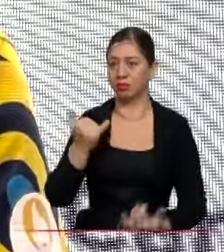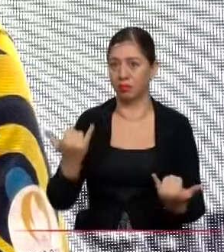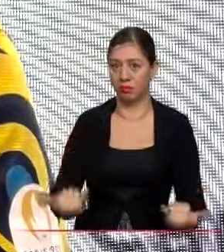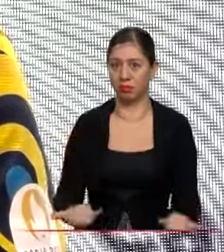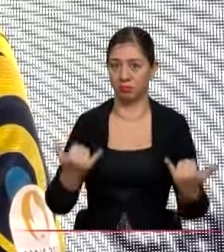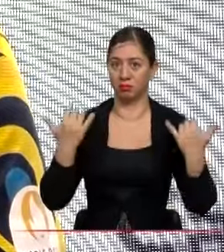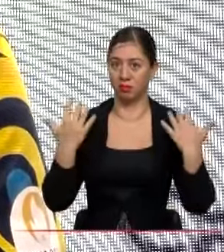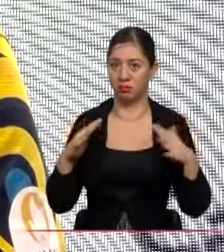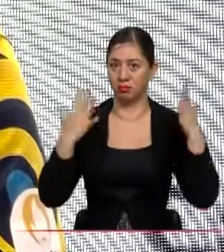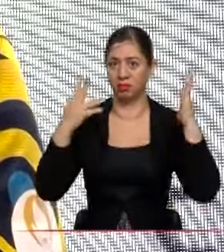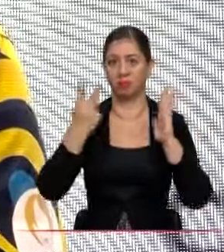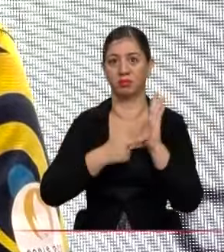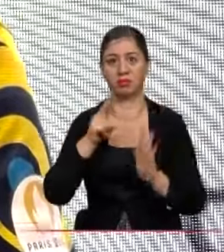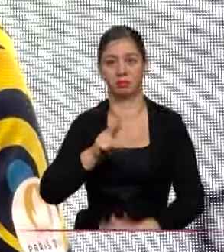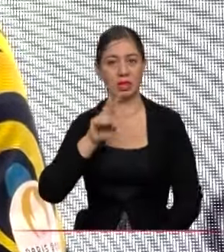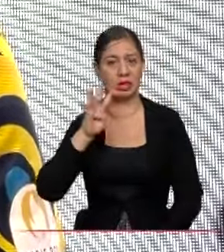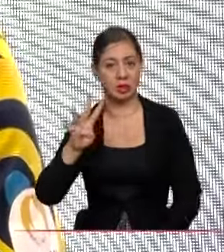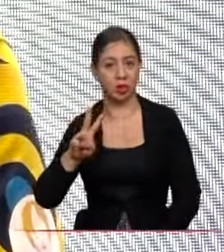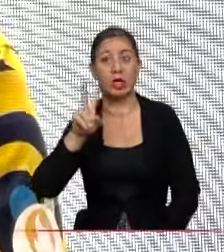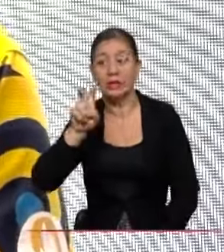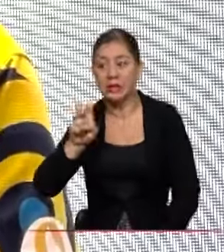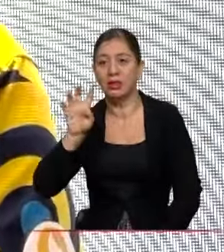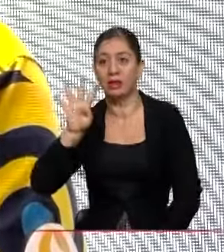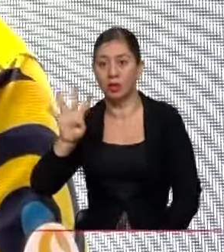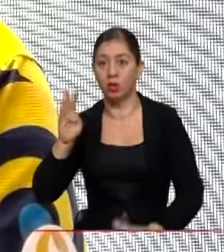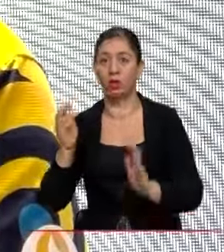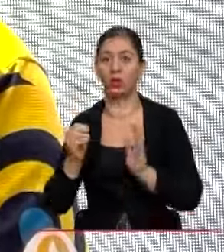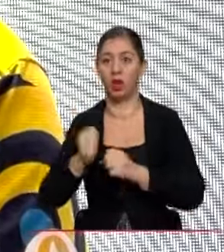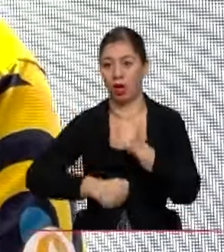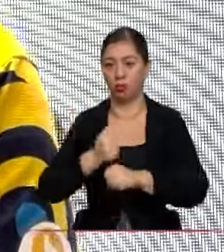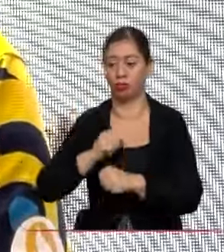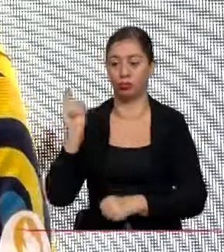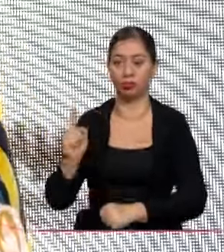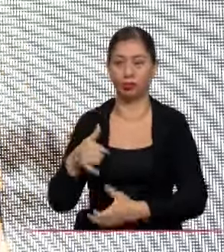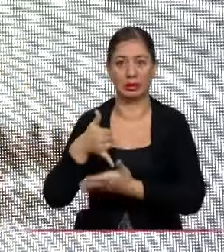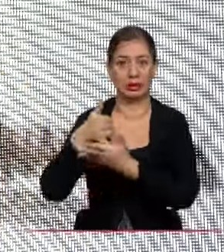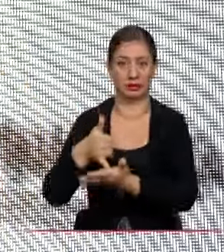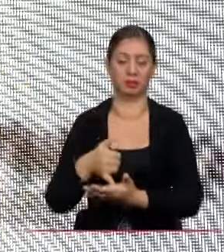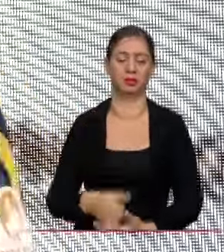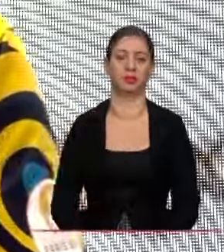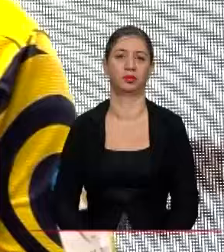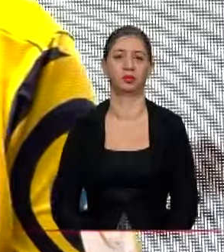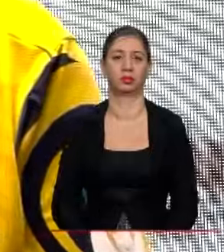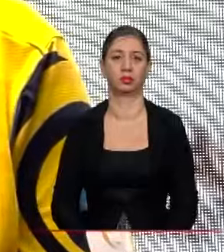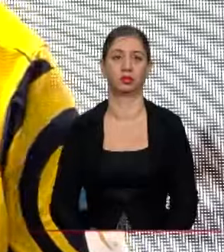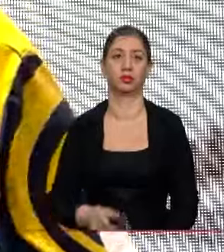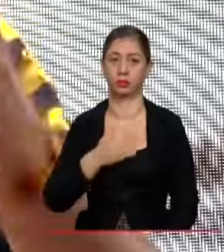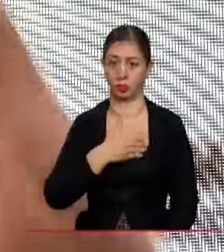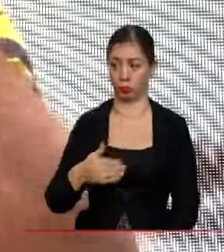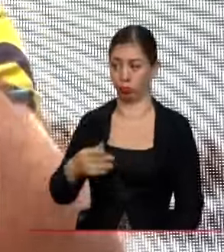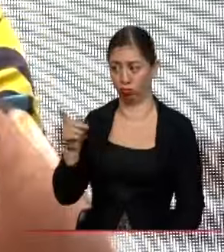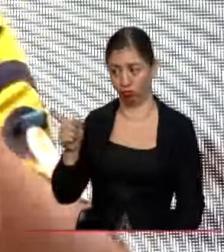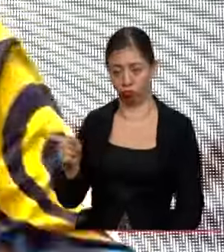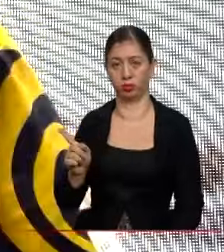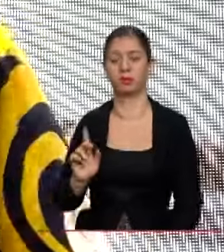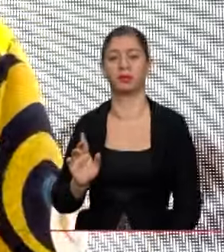celebrar en 2024 los 74 años de ACOR Colombia. Presidente, aparte de los deportistas